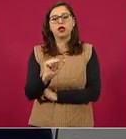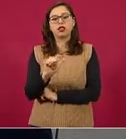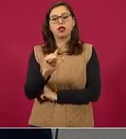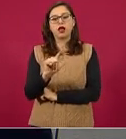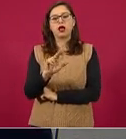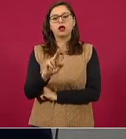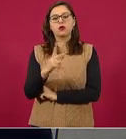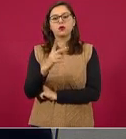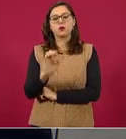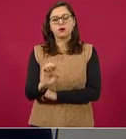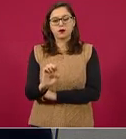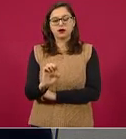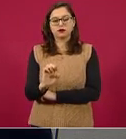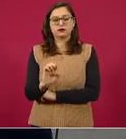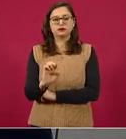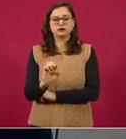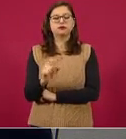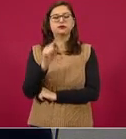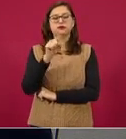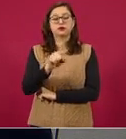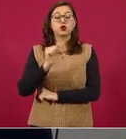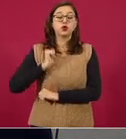donde Venustiano Carranza